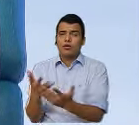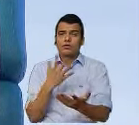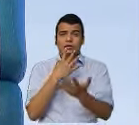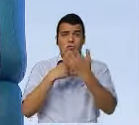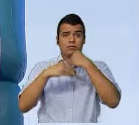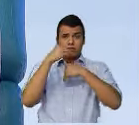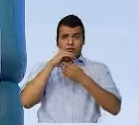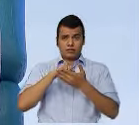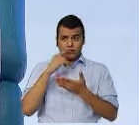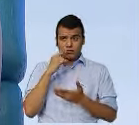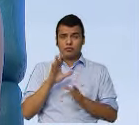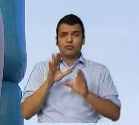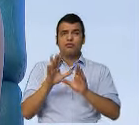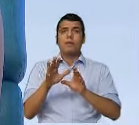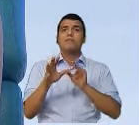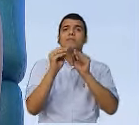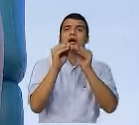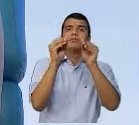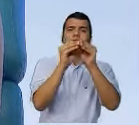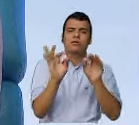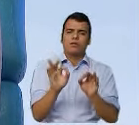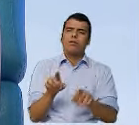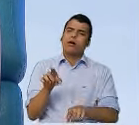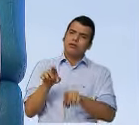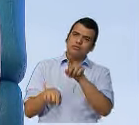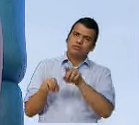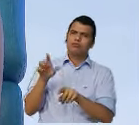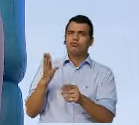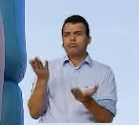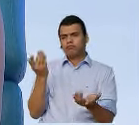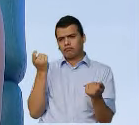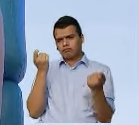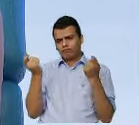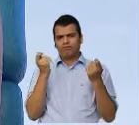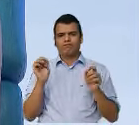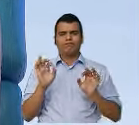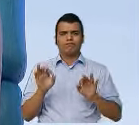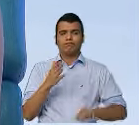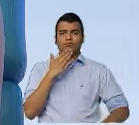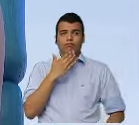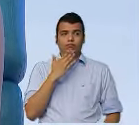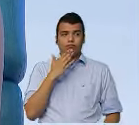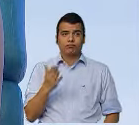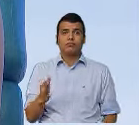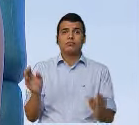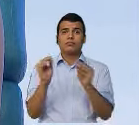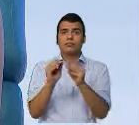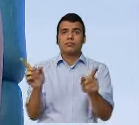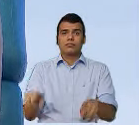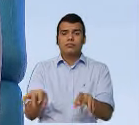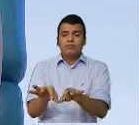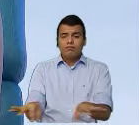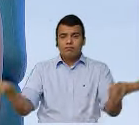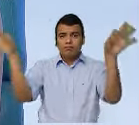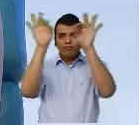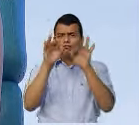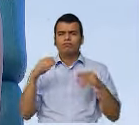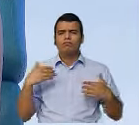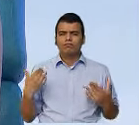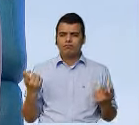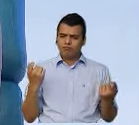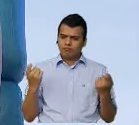No consumir algunos, sino hacerlo de manera balanceada. Y muy importante también, controlar